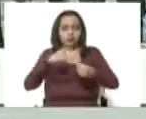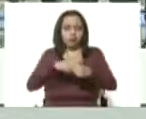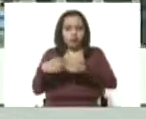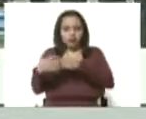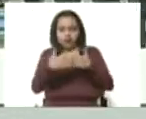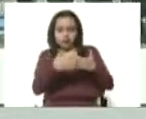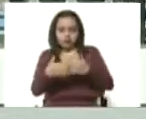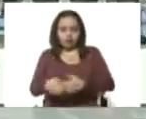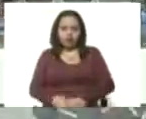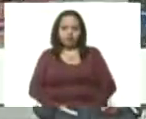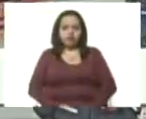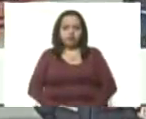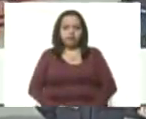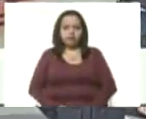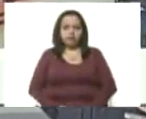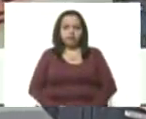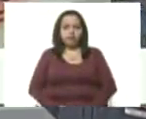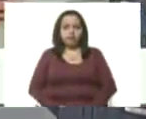batalla.